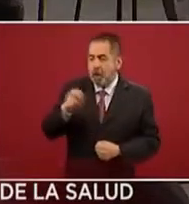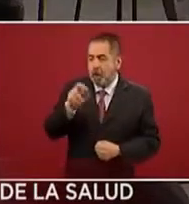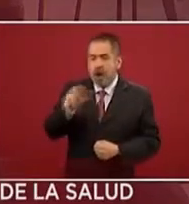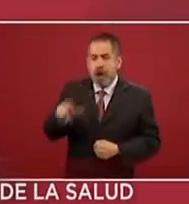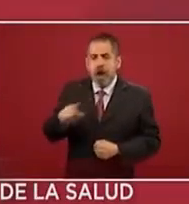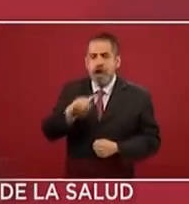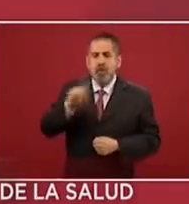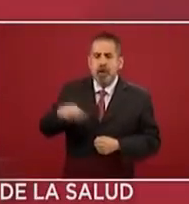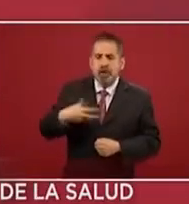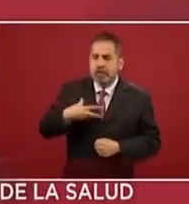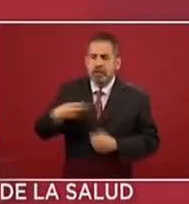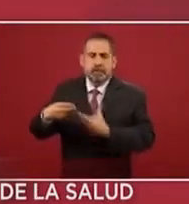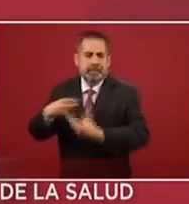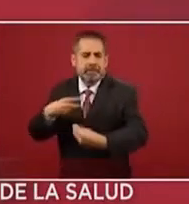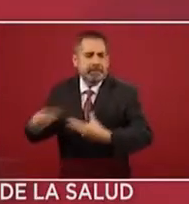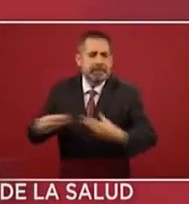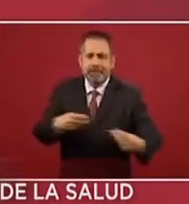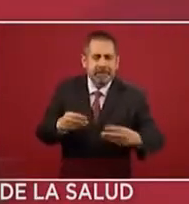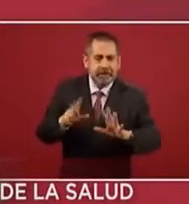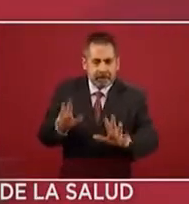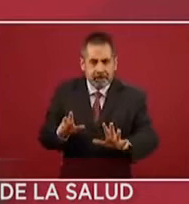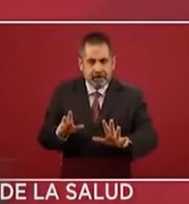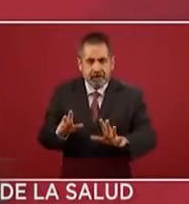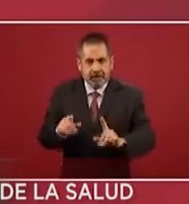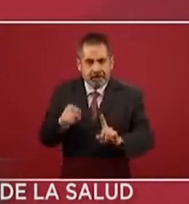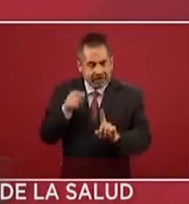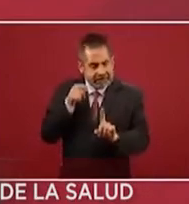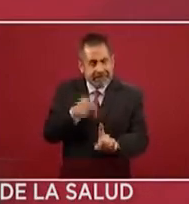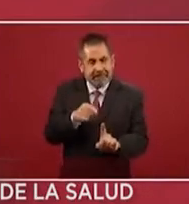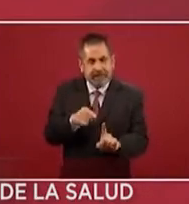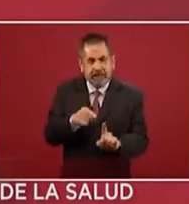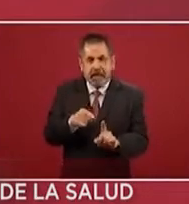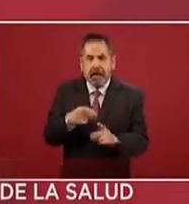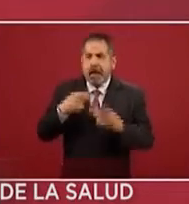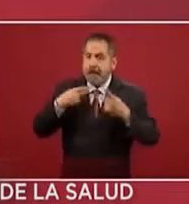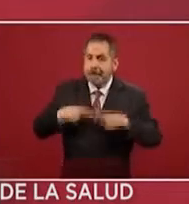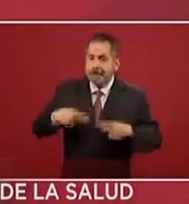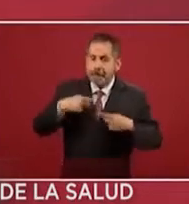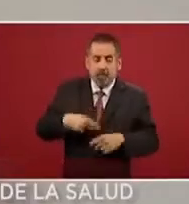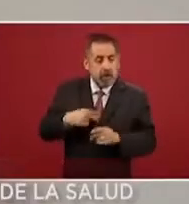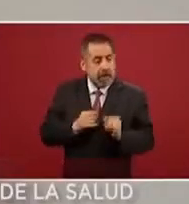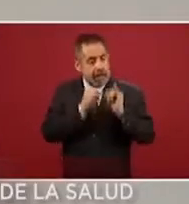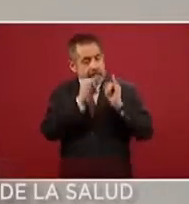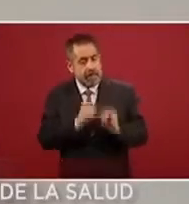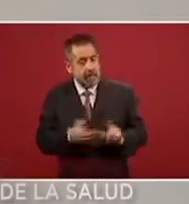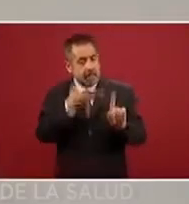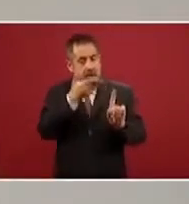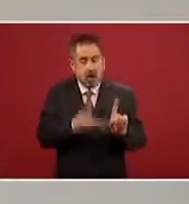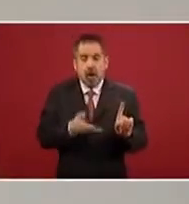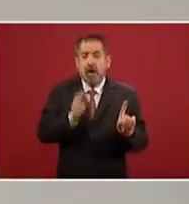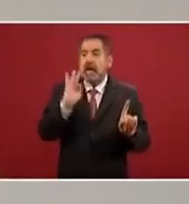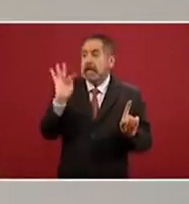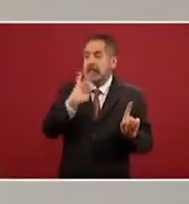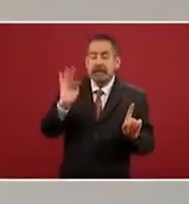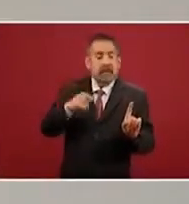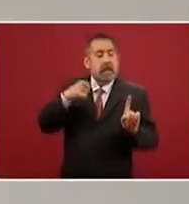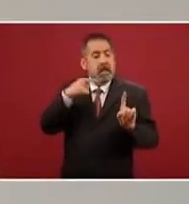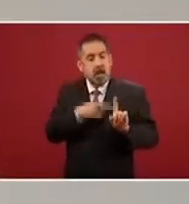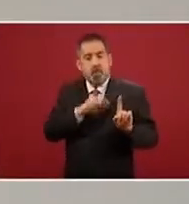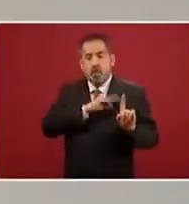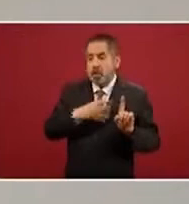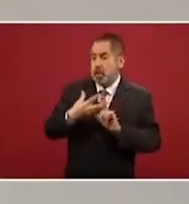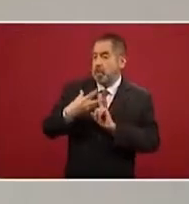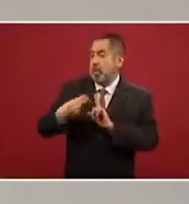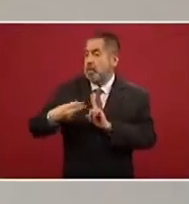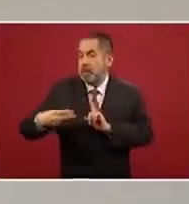fuerza de contagio. En términos de una persona, un individuo que pudiera contagiar a